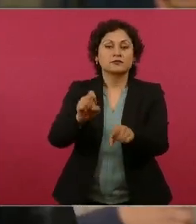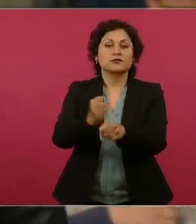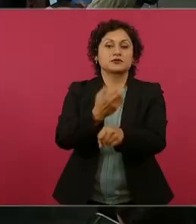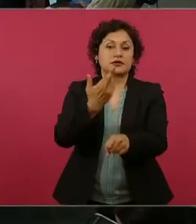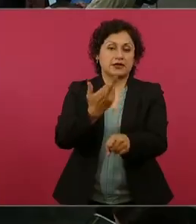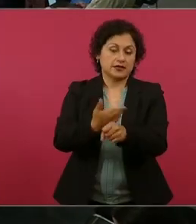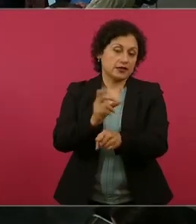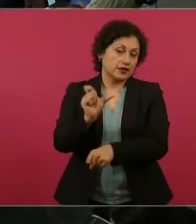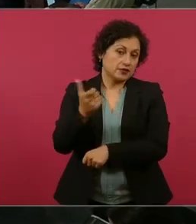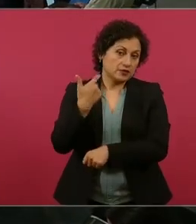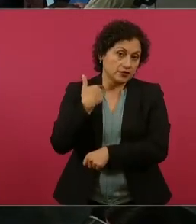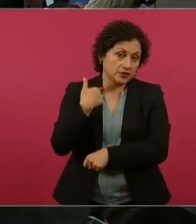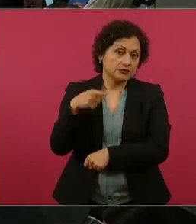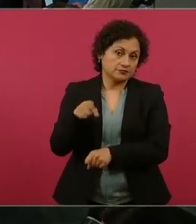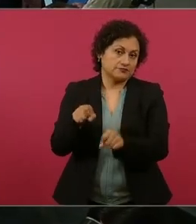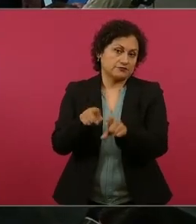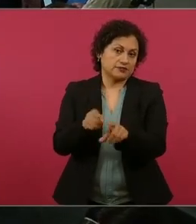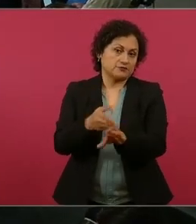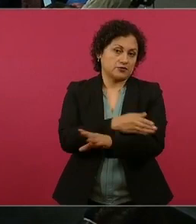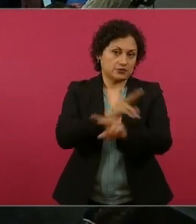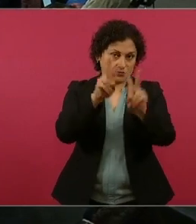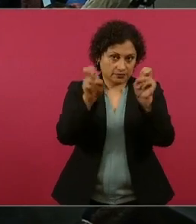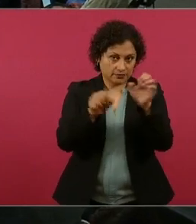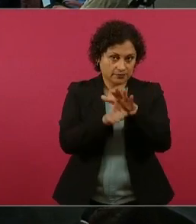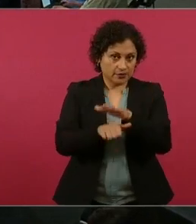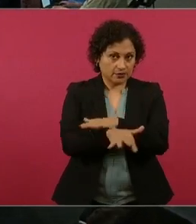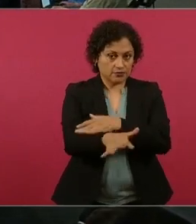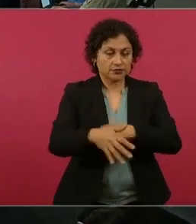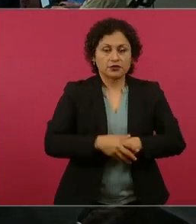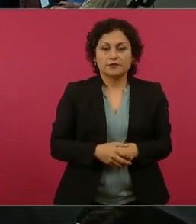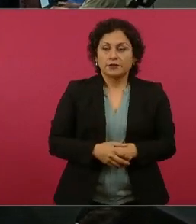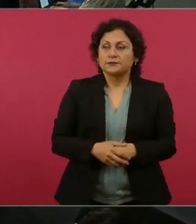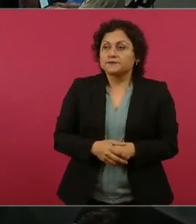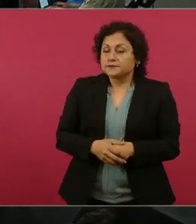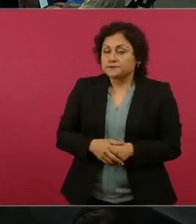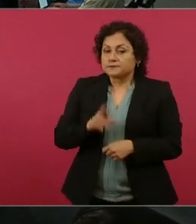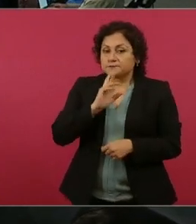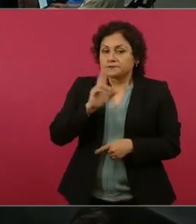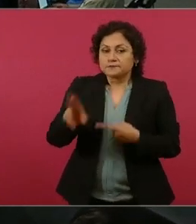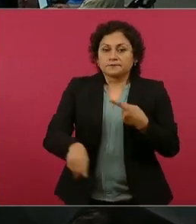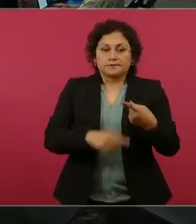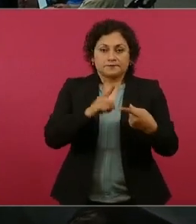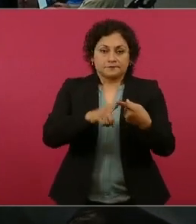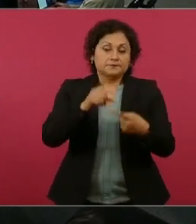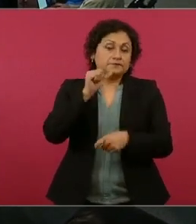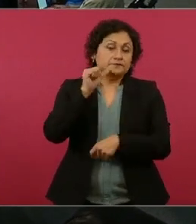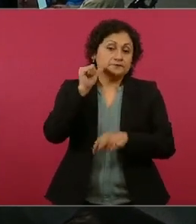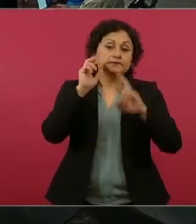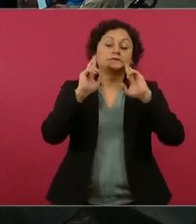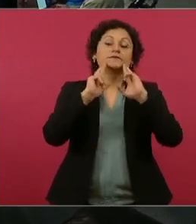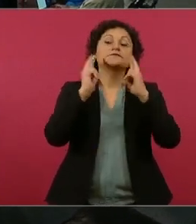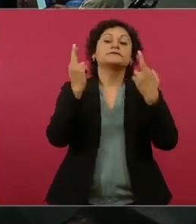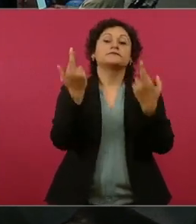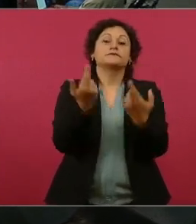Guerrero. Bueno, fue muy buena la reunión de ayer con